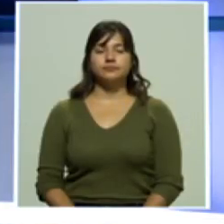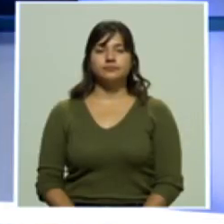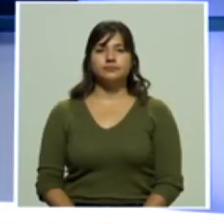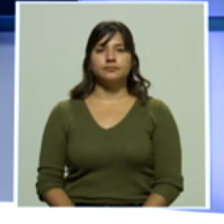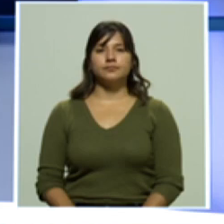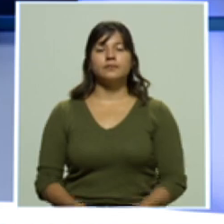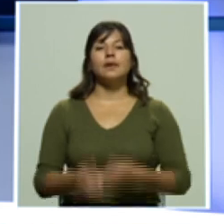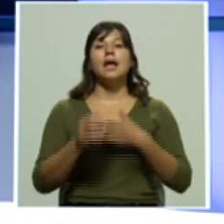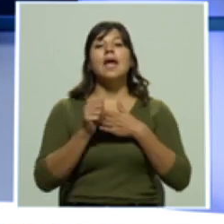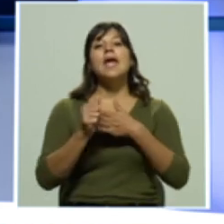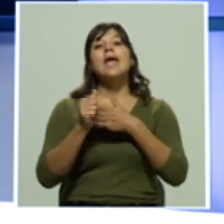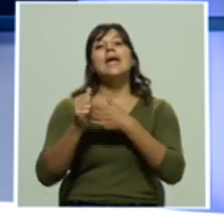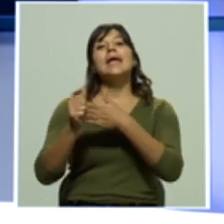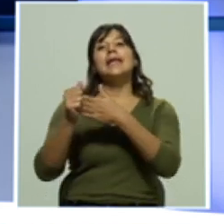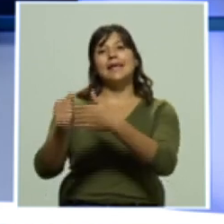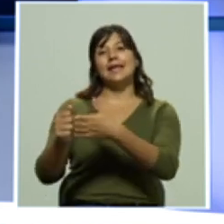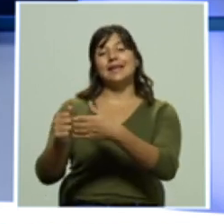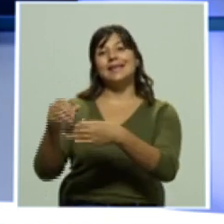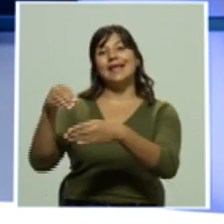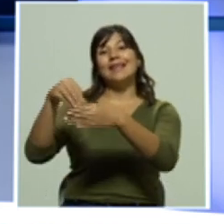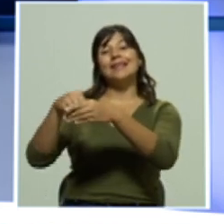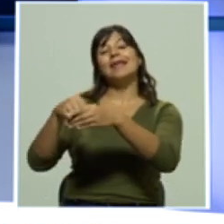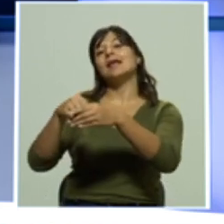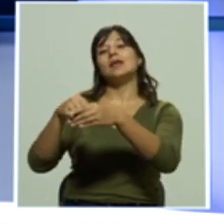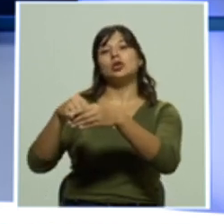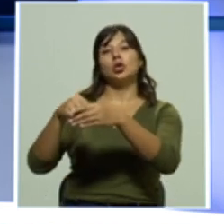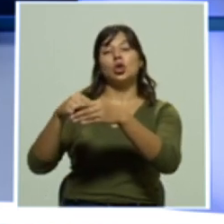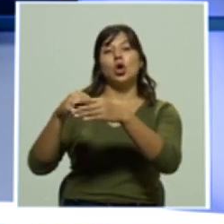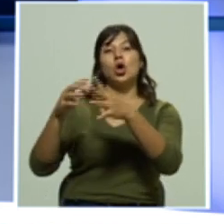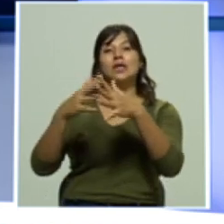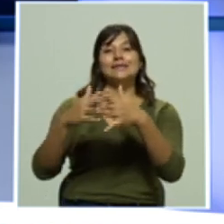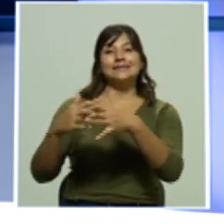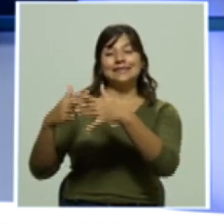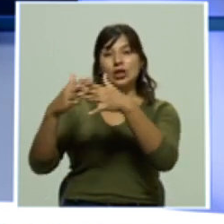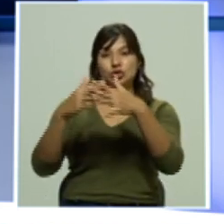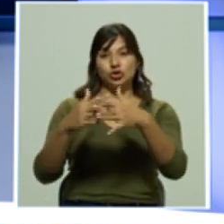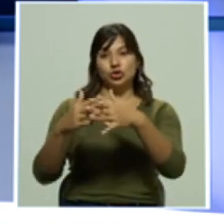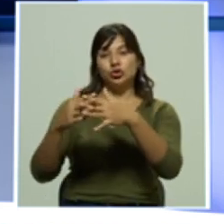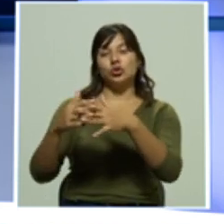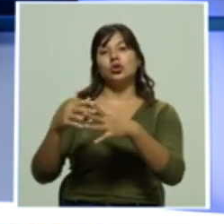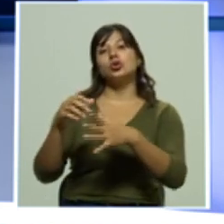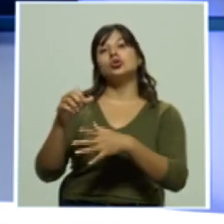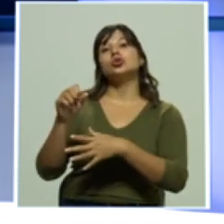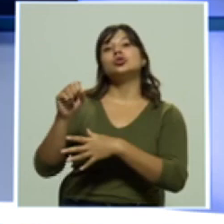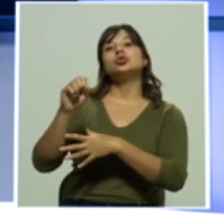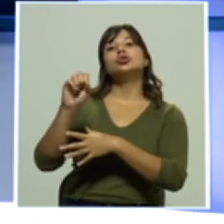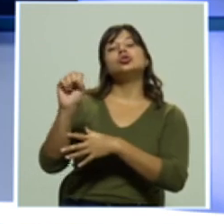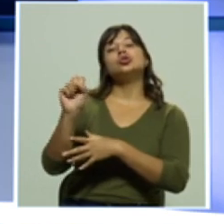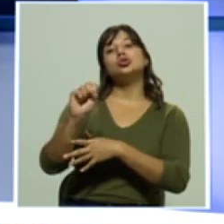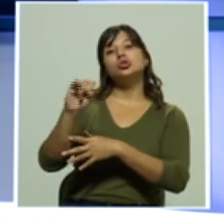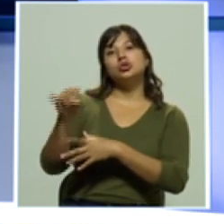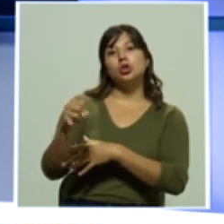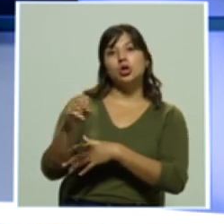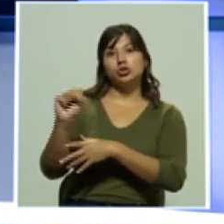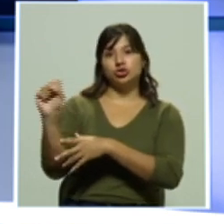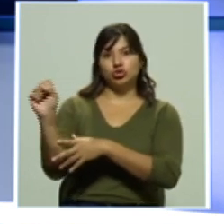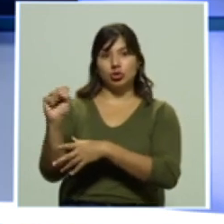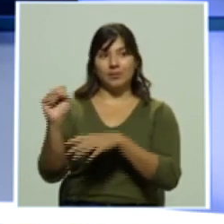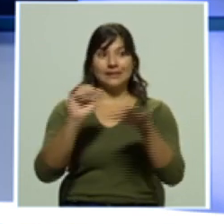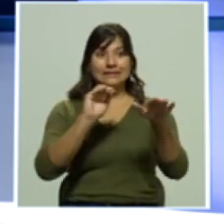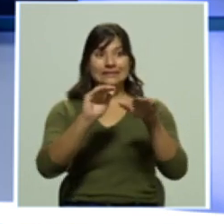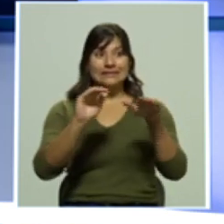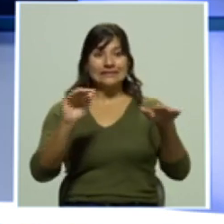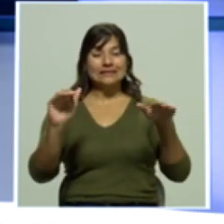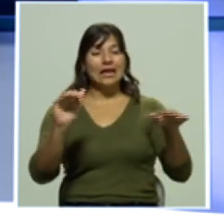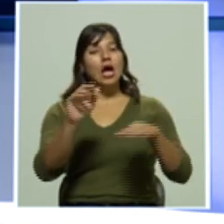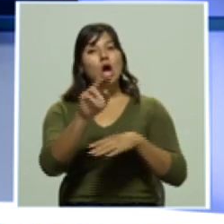El líder de la minoría demócrata en el Senado de Estados Unidos, Chuck Schumer, advirtió a sus colegas republicanos